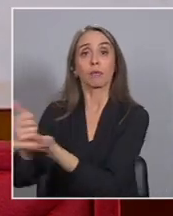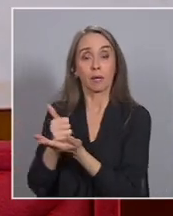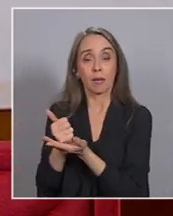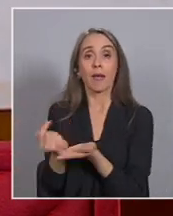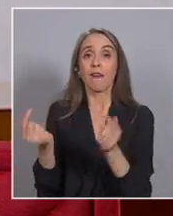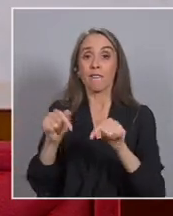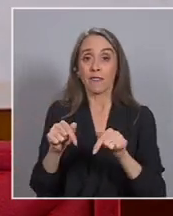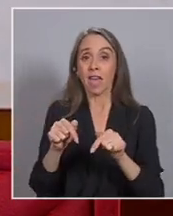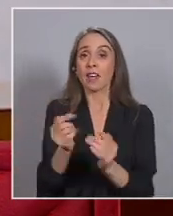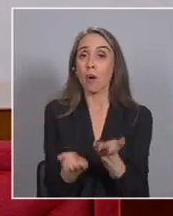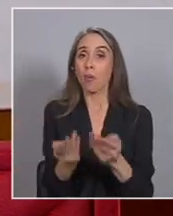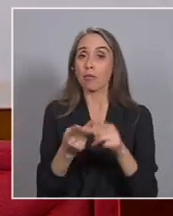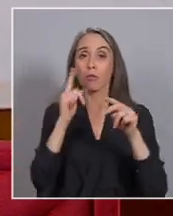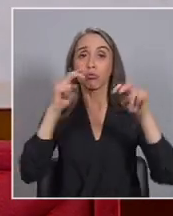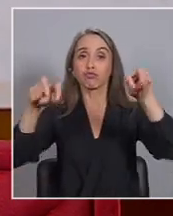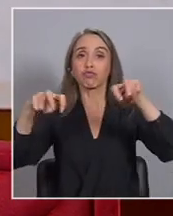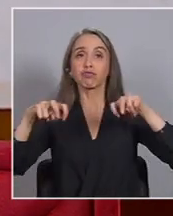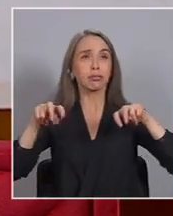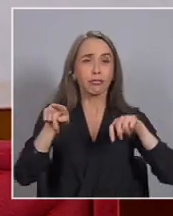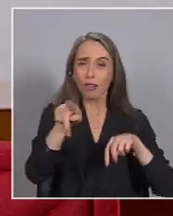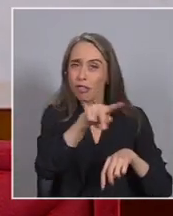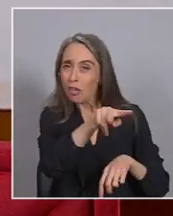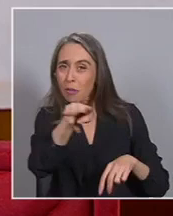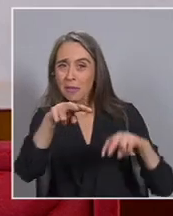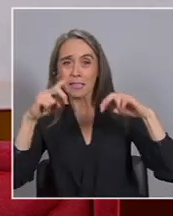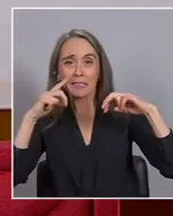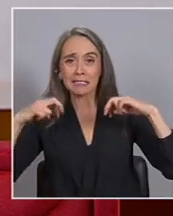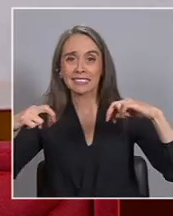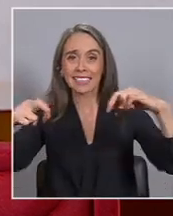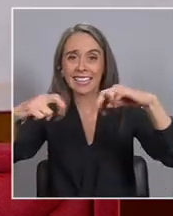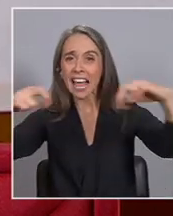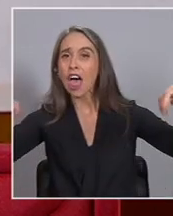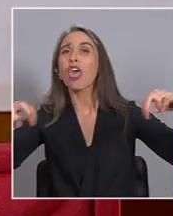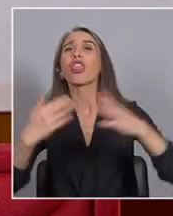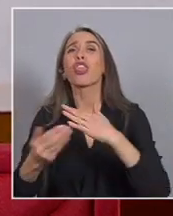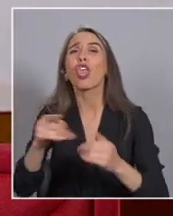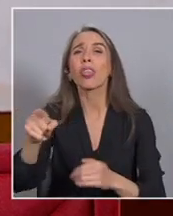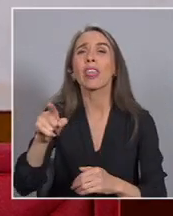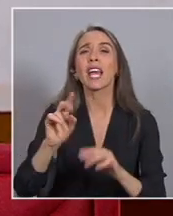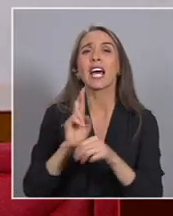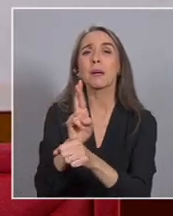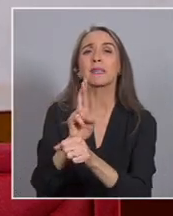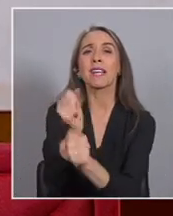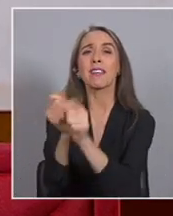esta cuenta, que están por acá. ¿Dónde están?